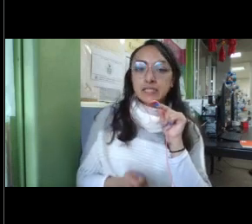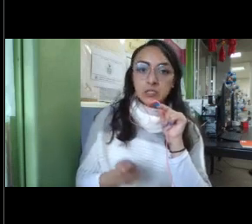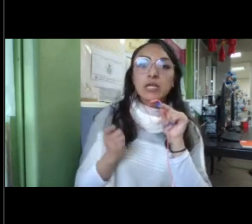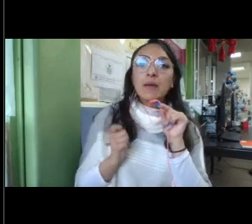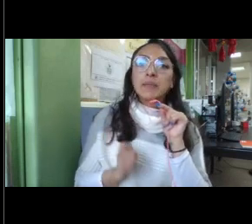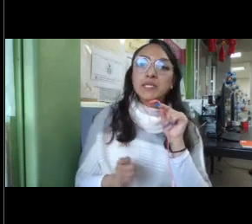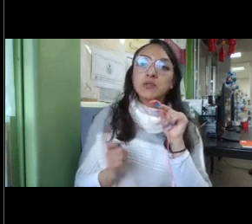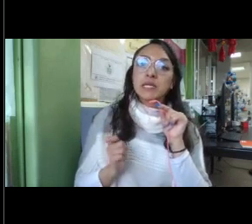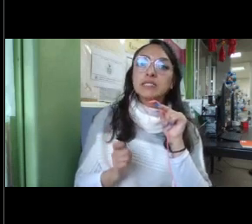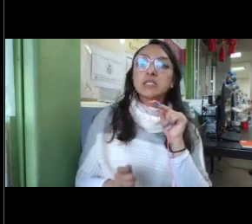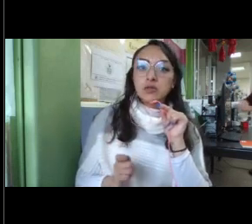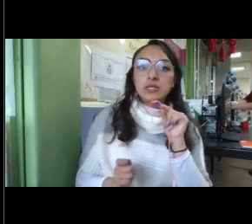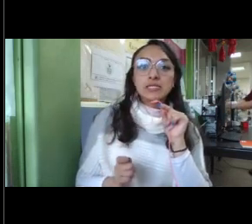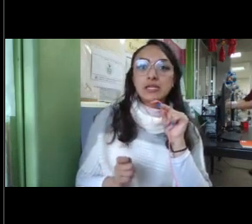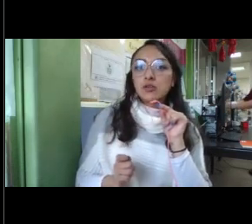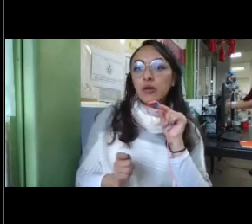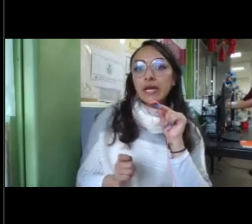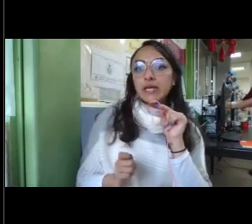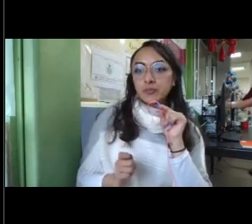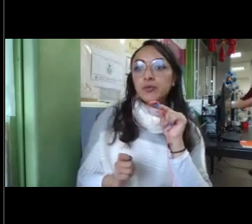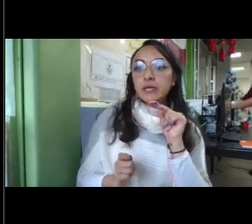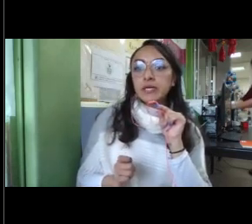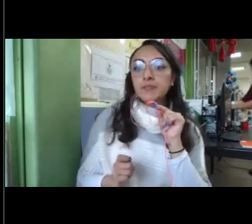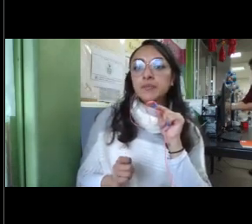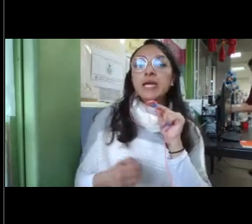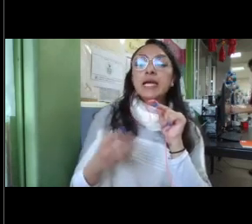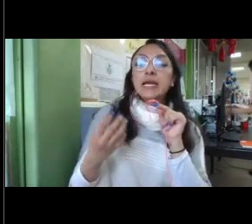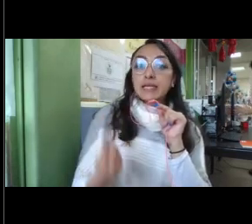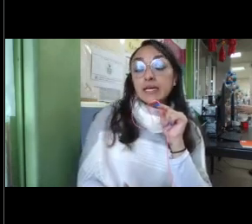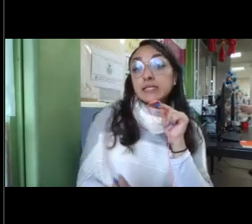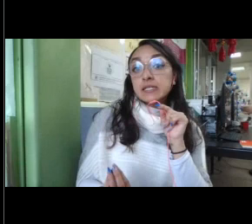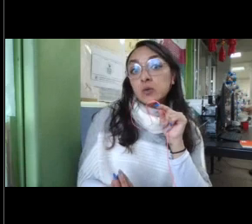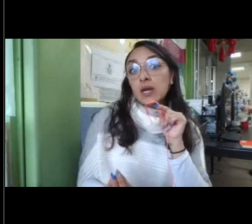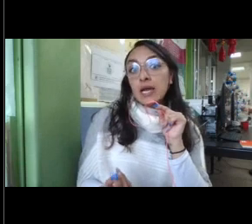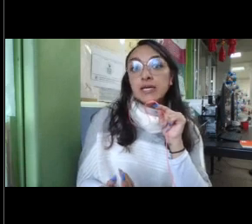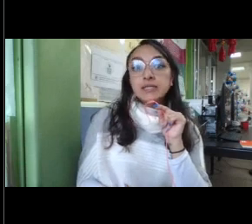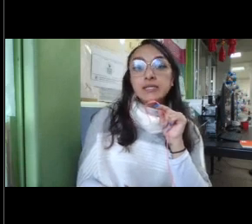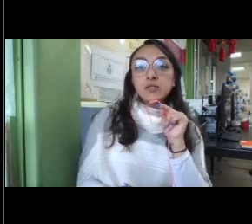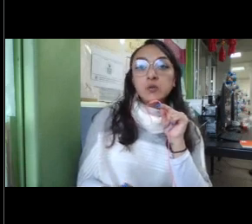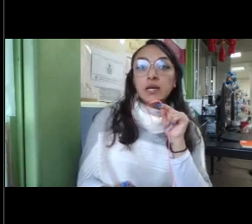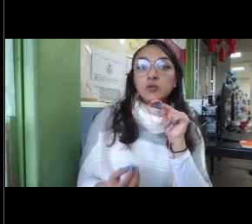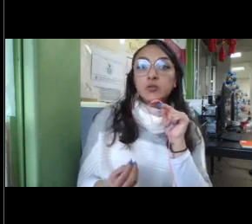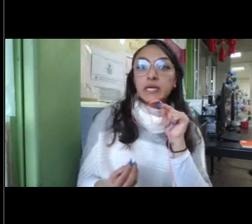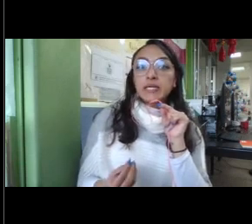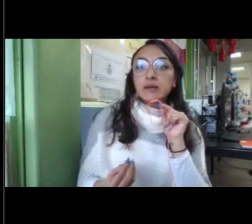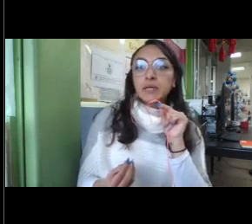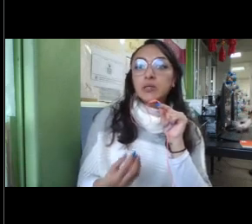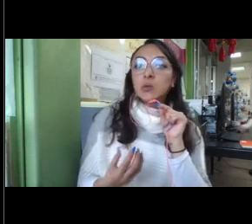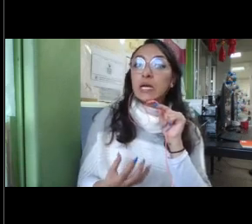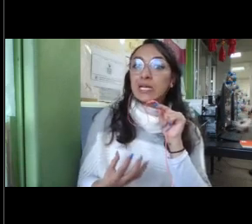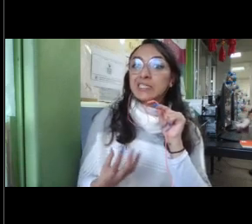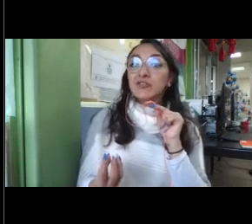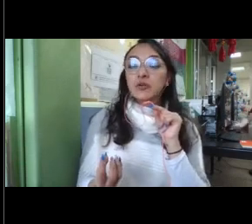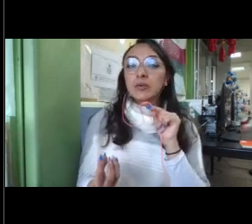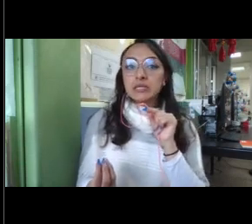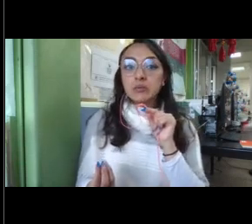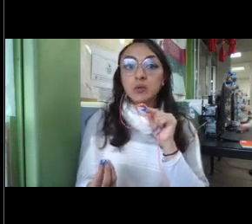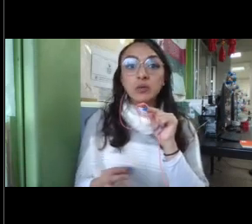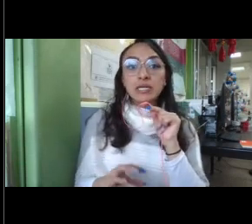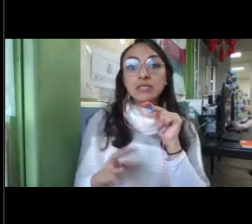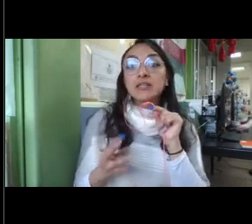dar atención a personas sordas de toda la República. La idea de esta escuela es que esta escuela tuviera también un